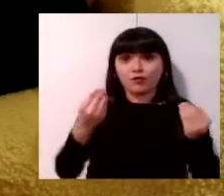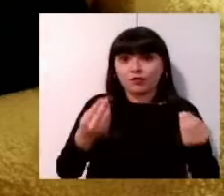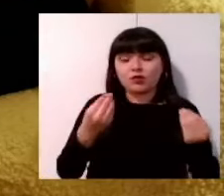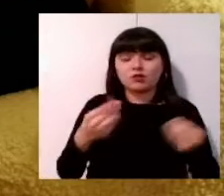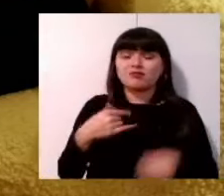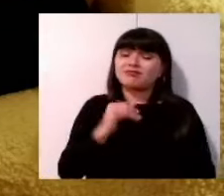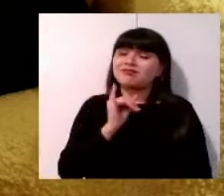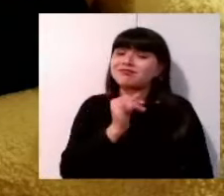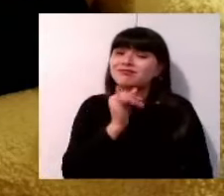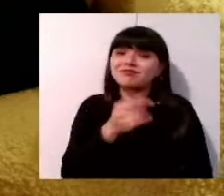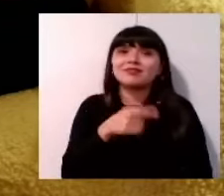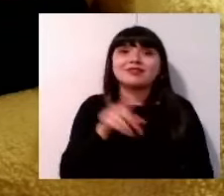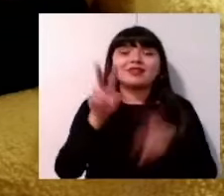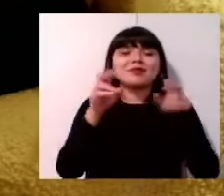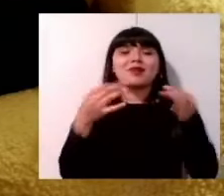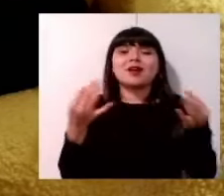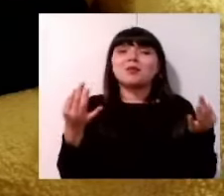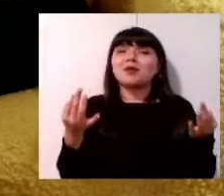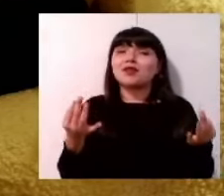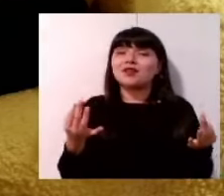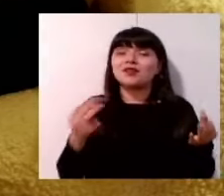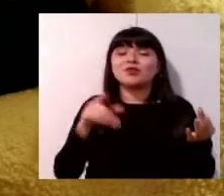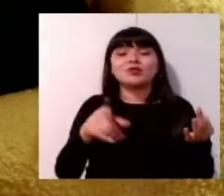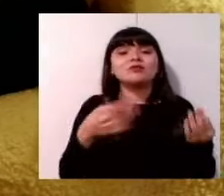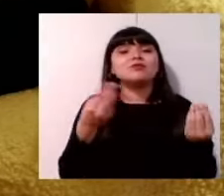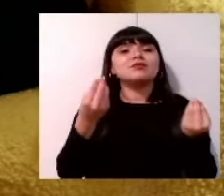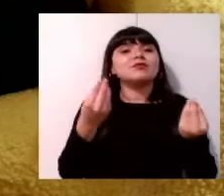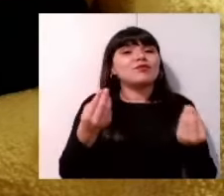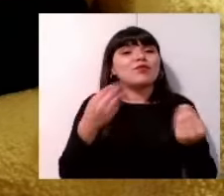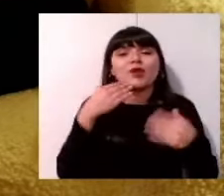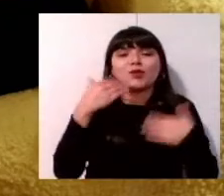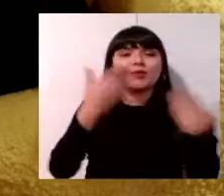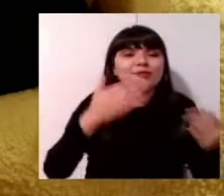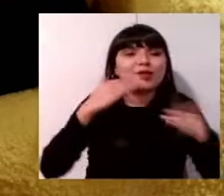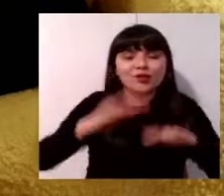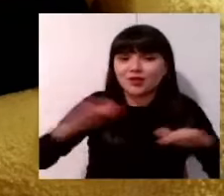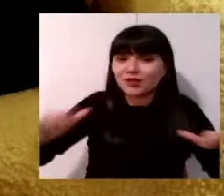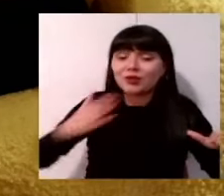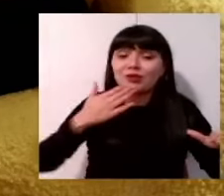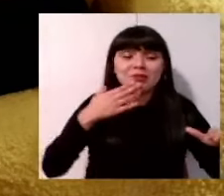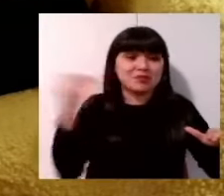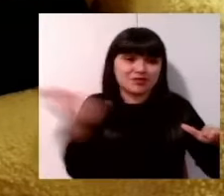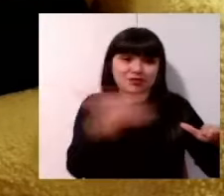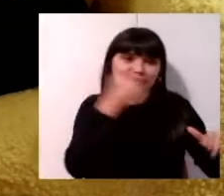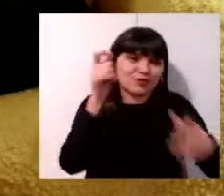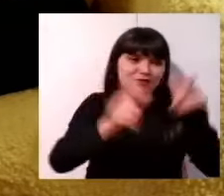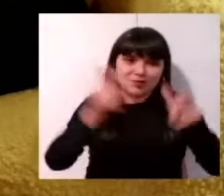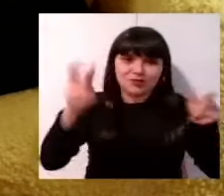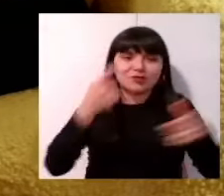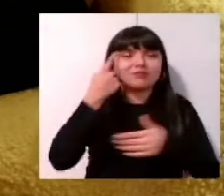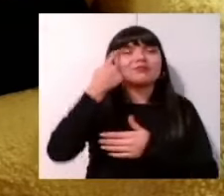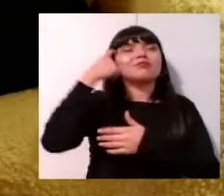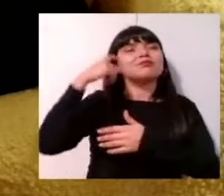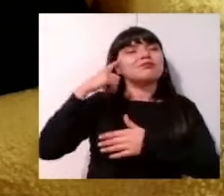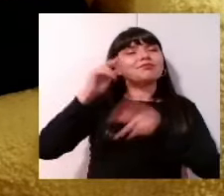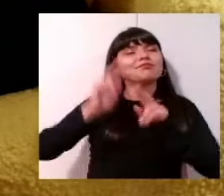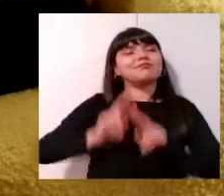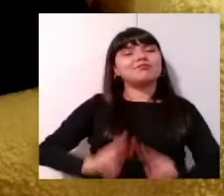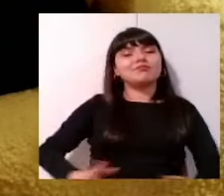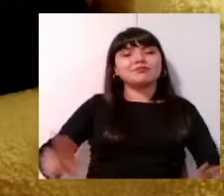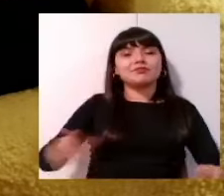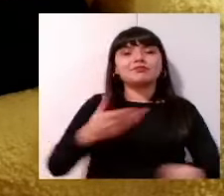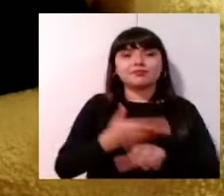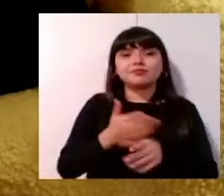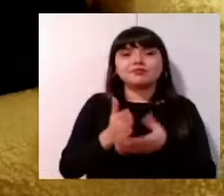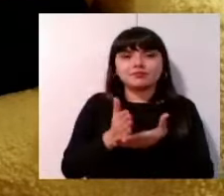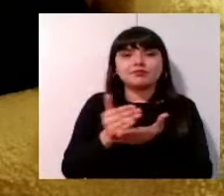meditación son herramientas muy buenas para todo y para los niños también. Y hay yoga para niños y obviamente técnicas de meditación para ello, y